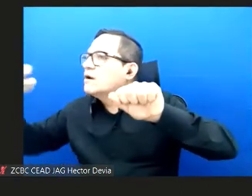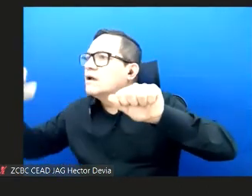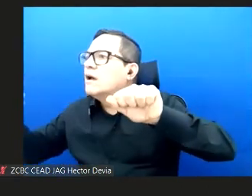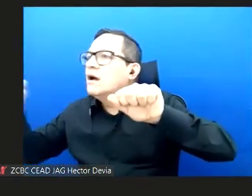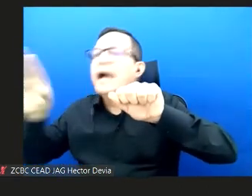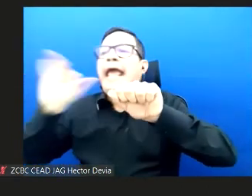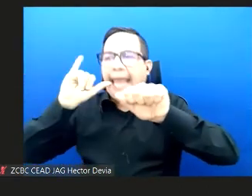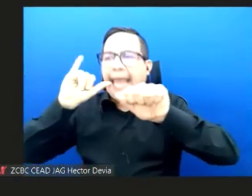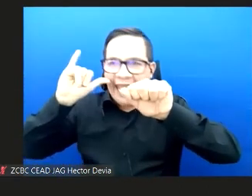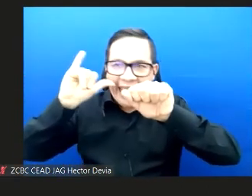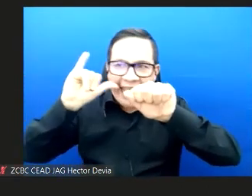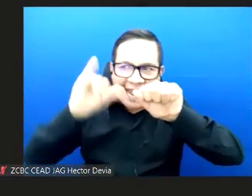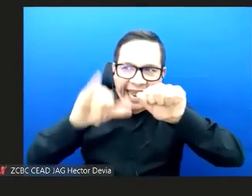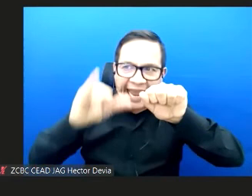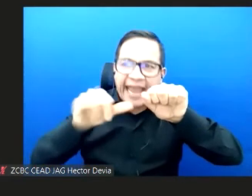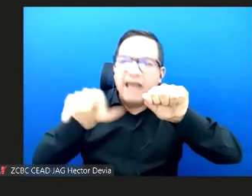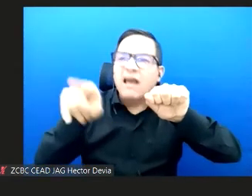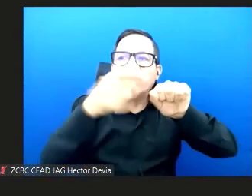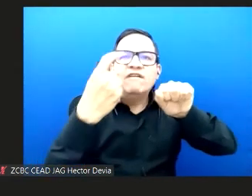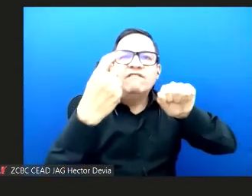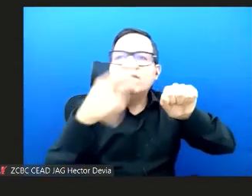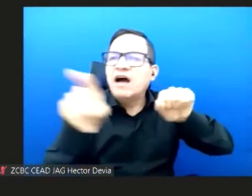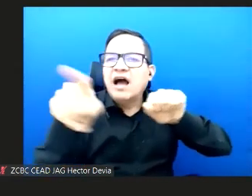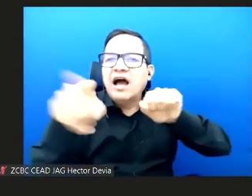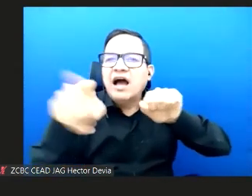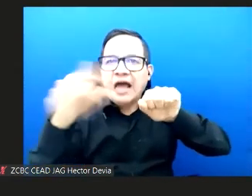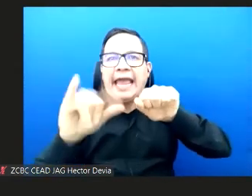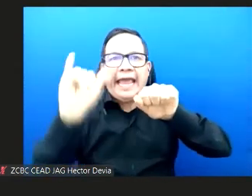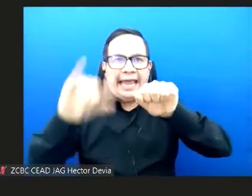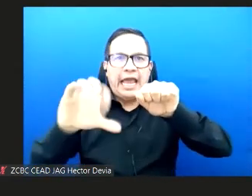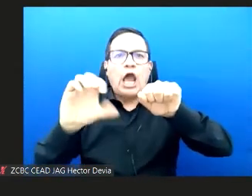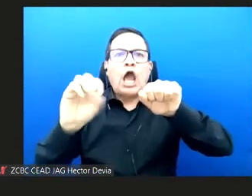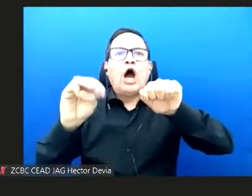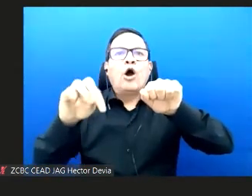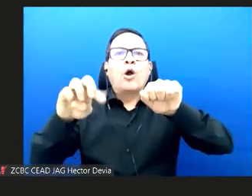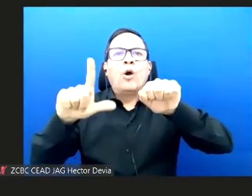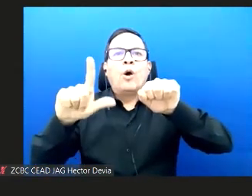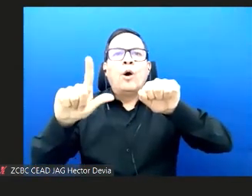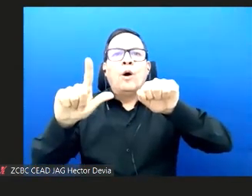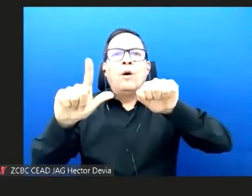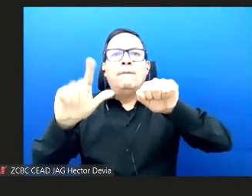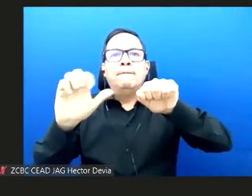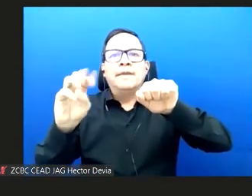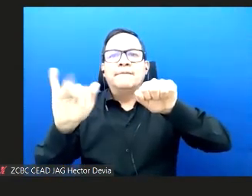Bien. Esta es básicamente la teoría, esto es lo que acabamos de ver.